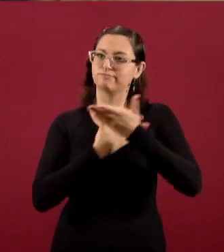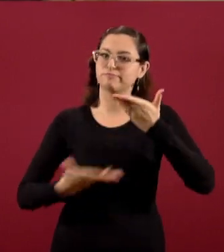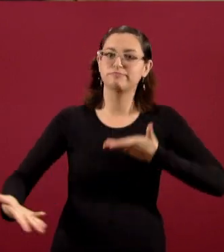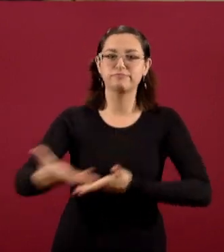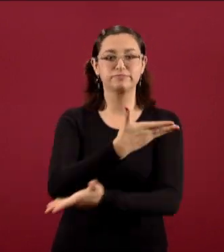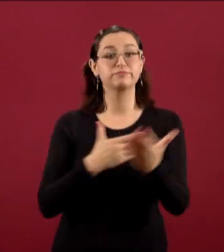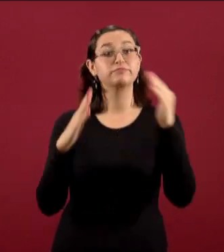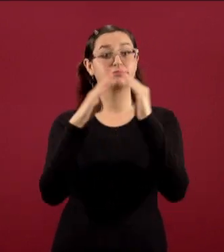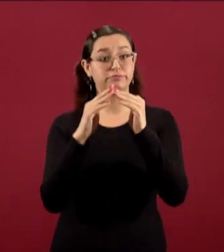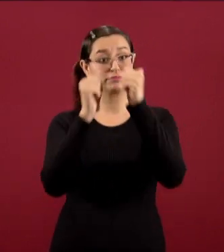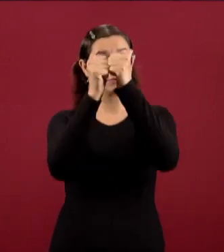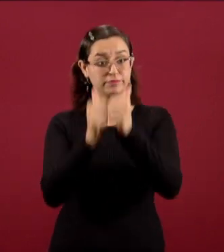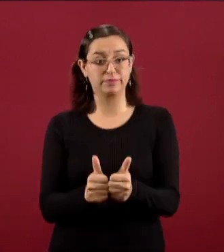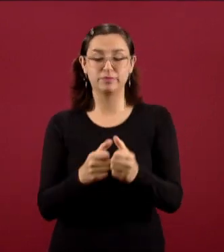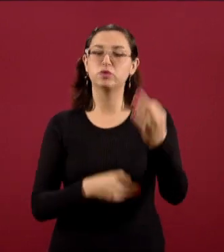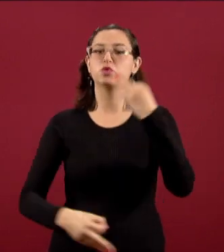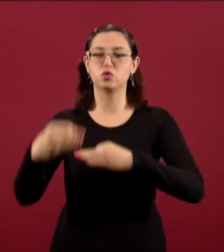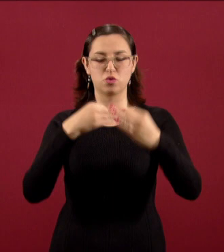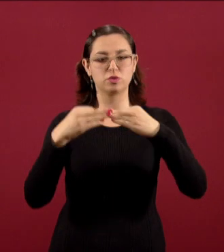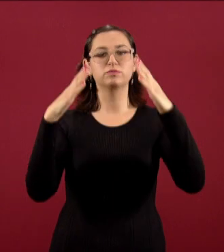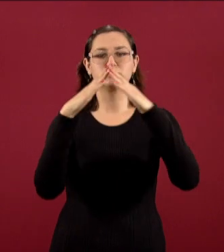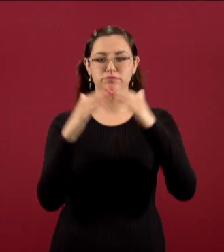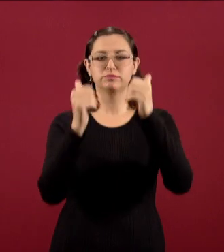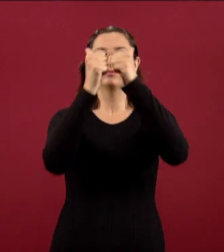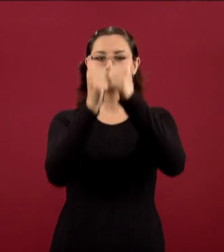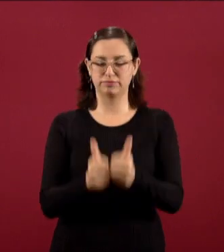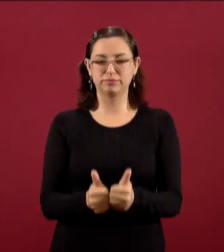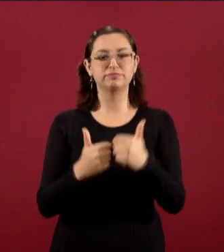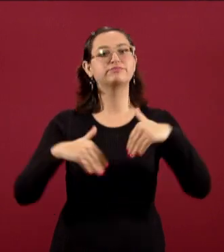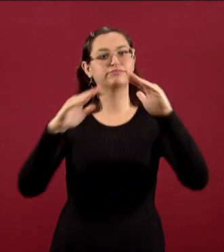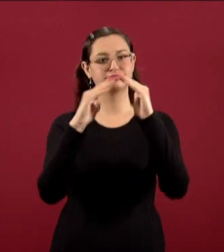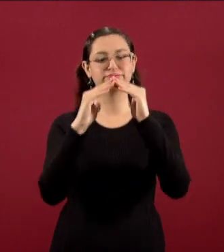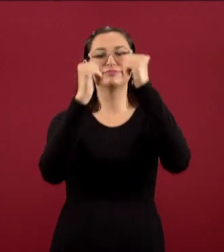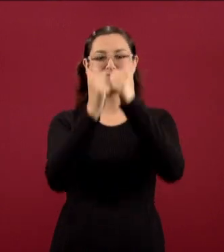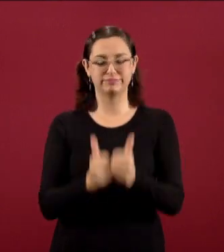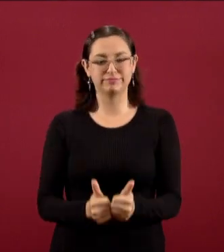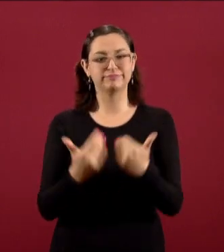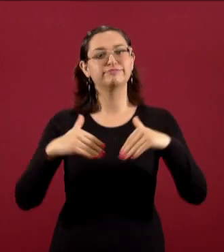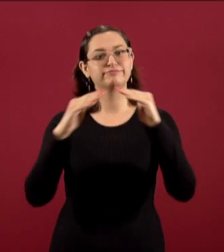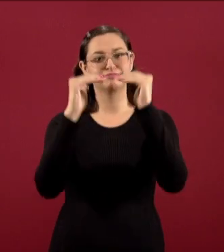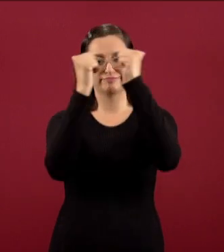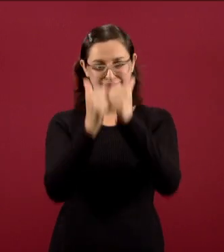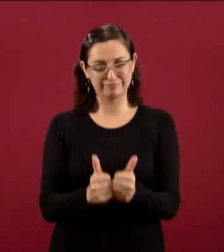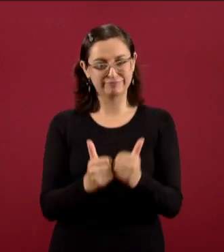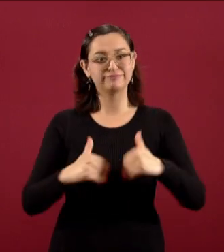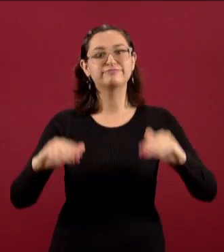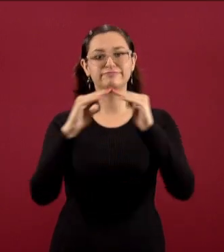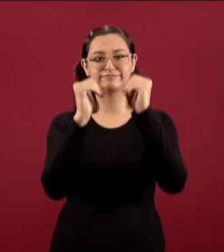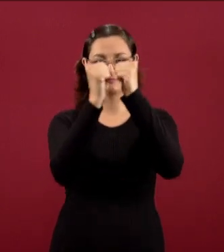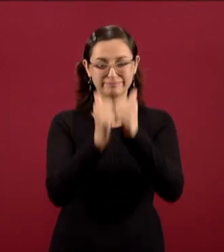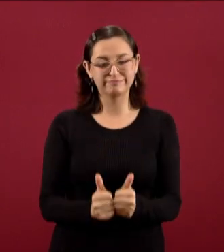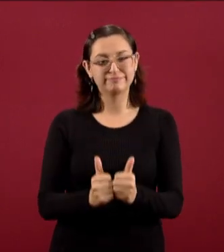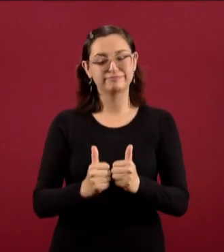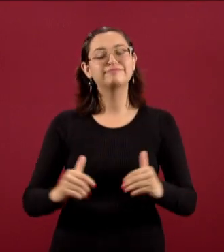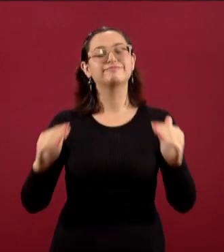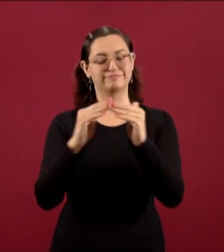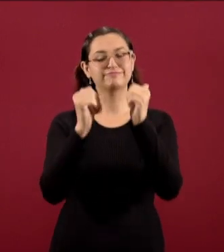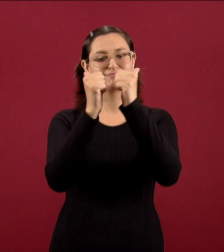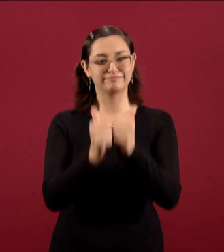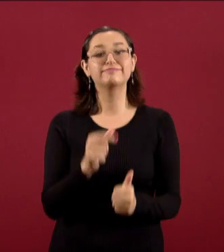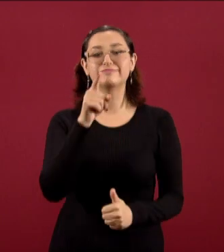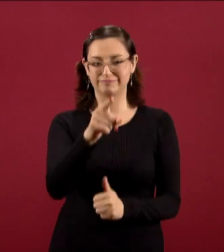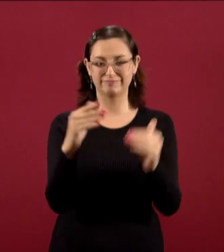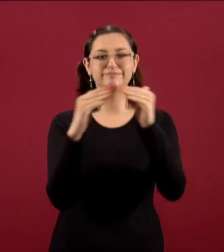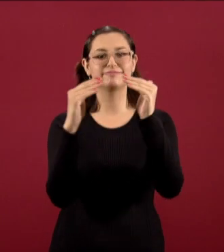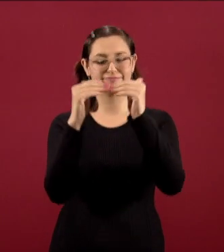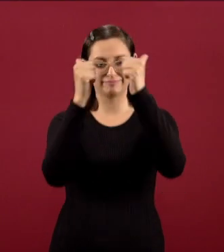de amor. Quédese en casa. Que todos nos quedemos en casa. Por favor, quédate en casa. Quedarse en casa. Quedarnos en casa. Quédate en casa. Me quedo en casa. Me quedo en casa. Quédate en casa.